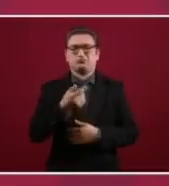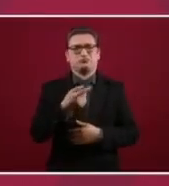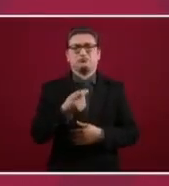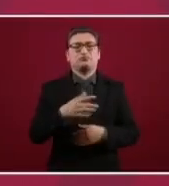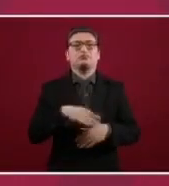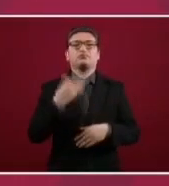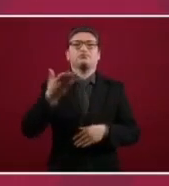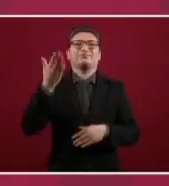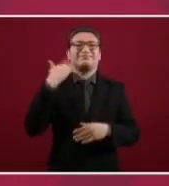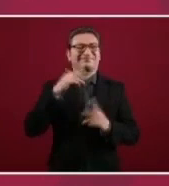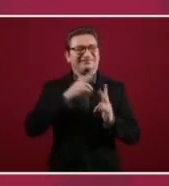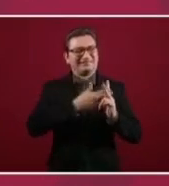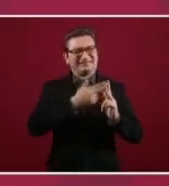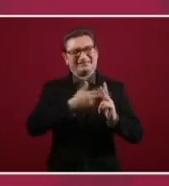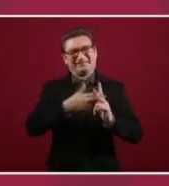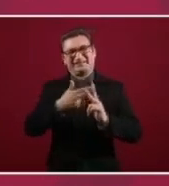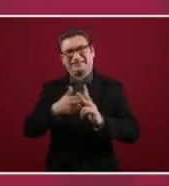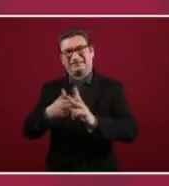masacres